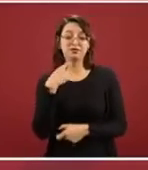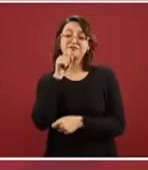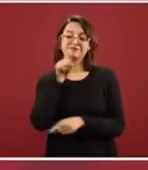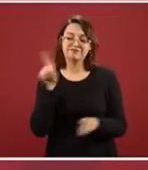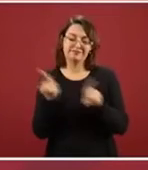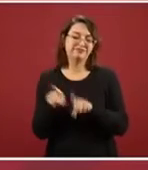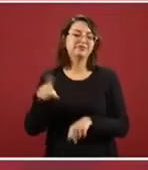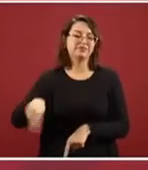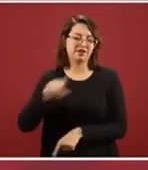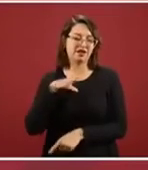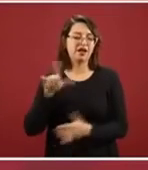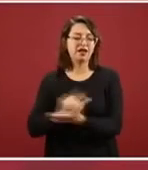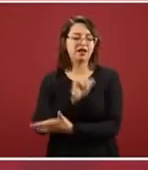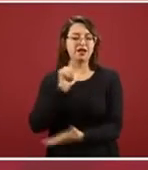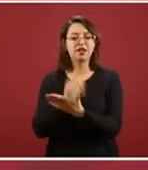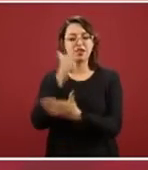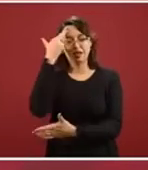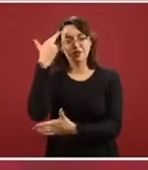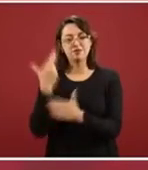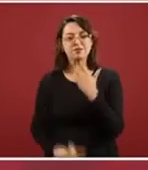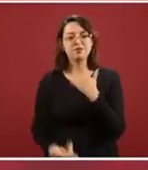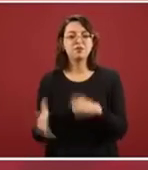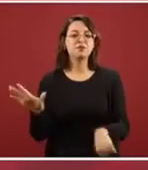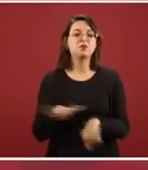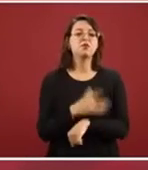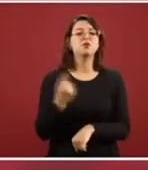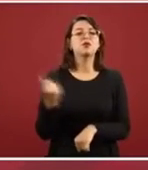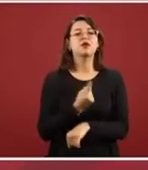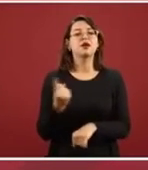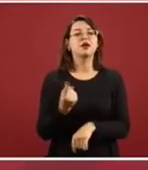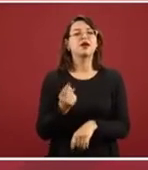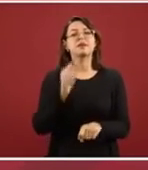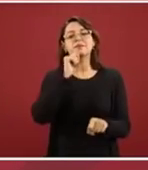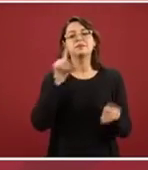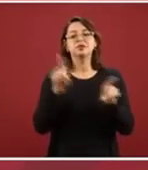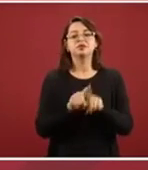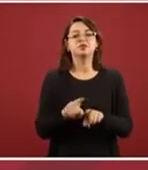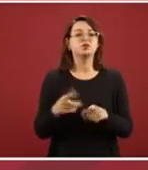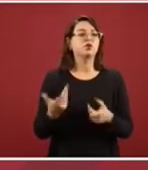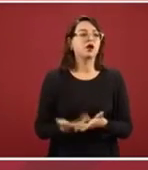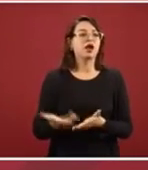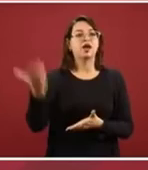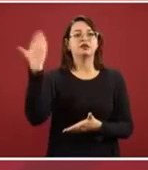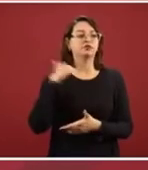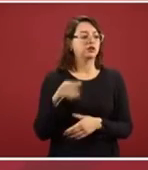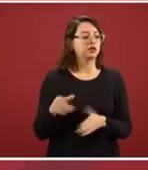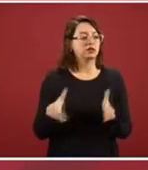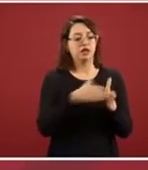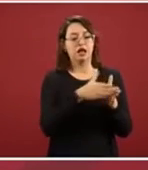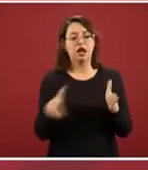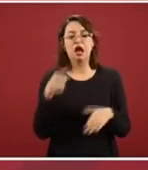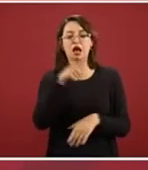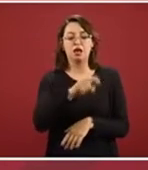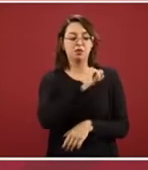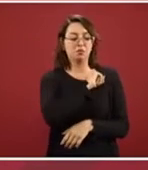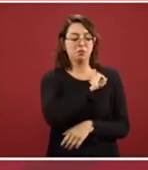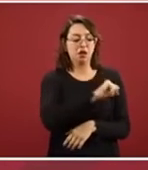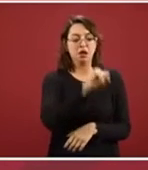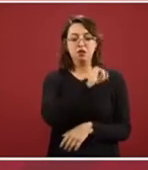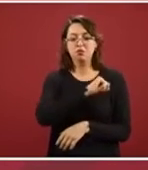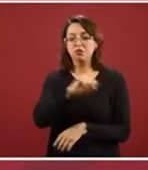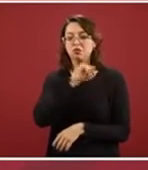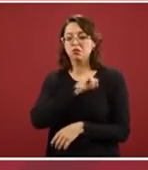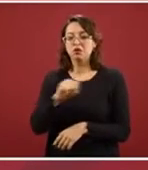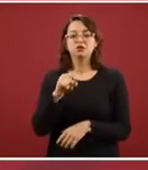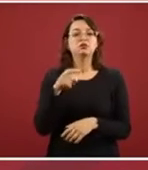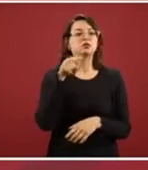durante mucho tiempo todo era delincuencia común. Todas estas